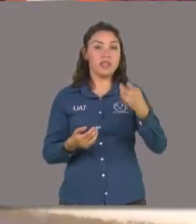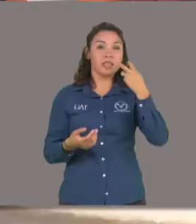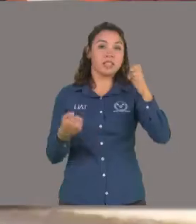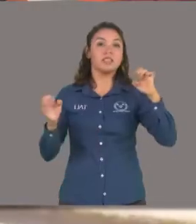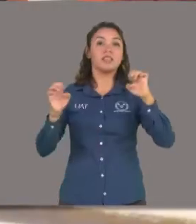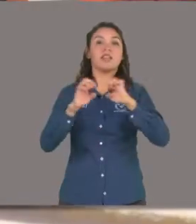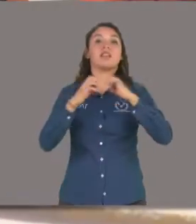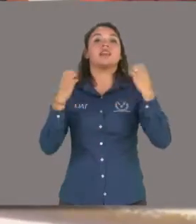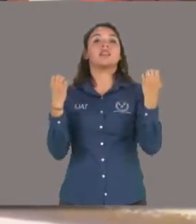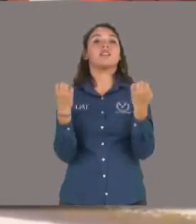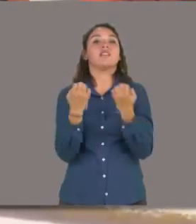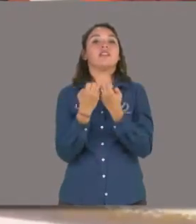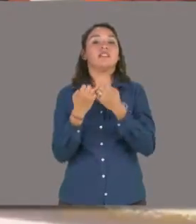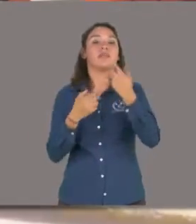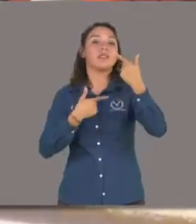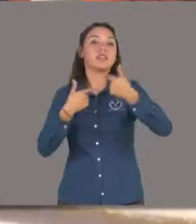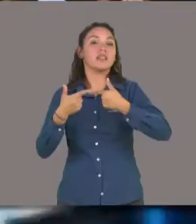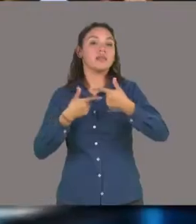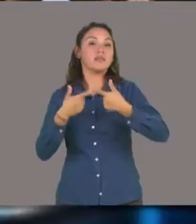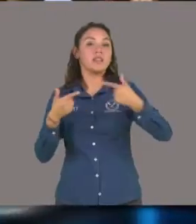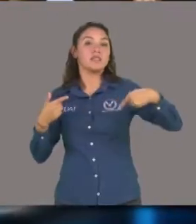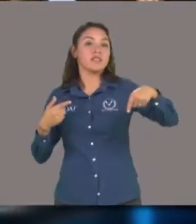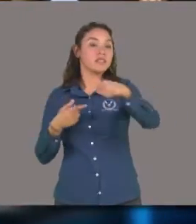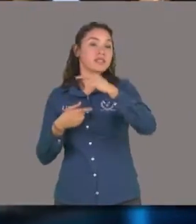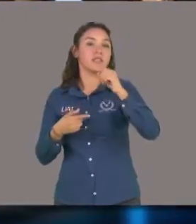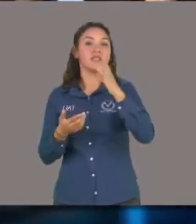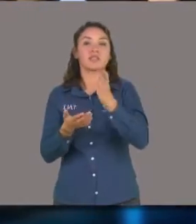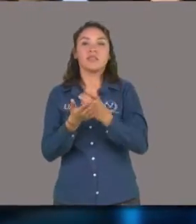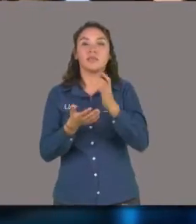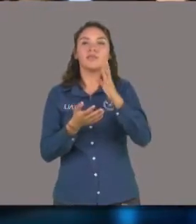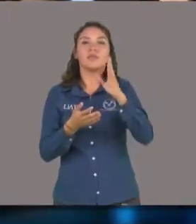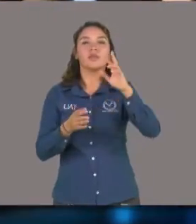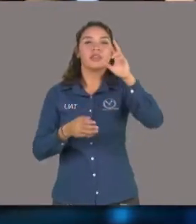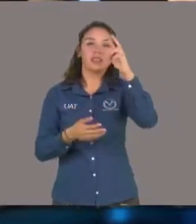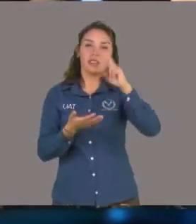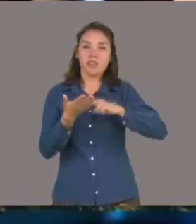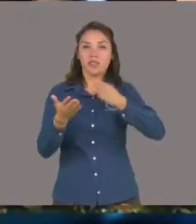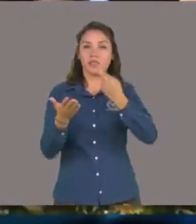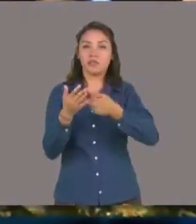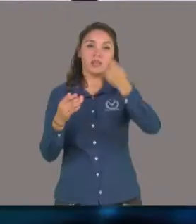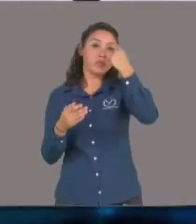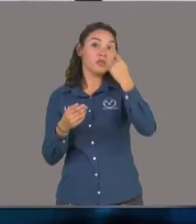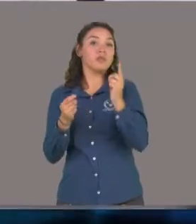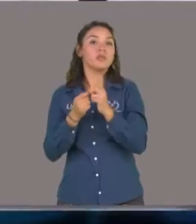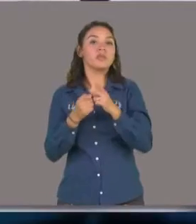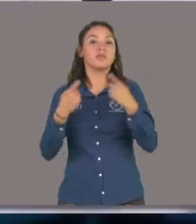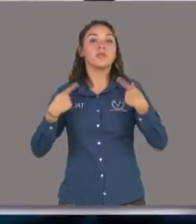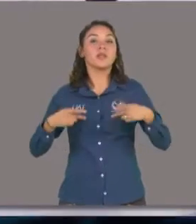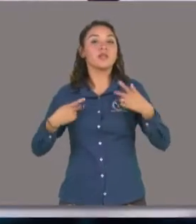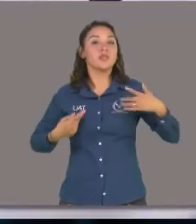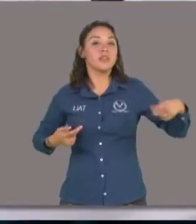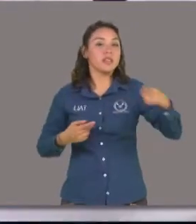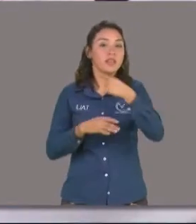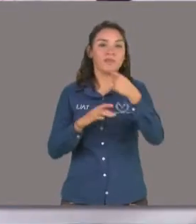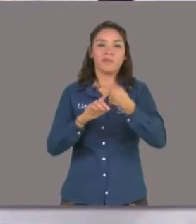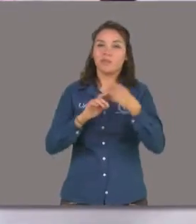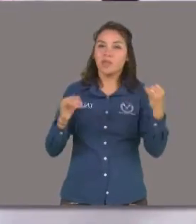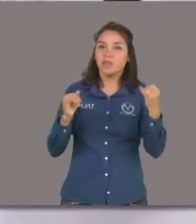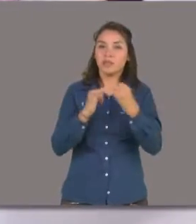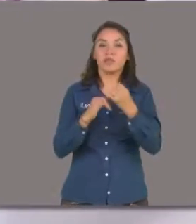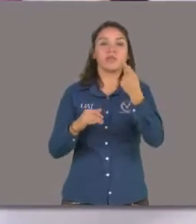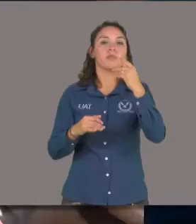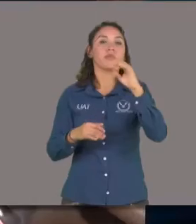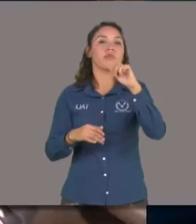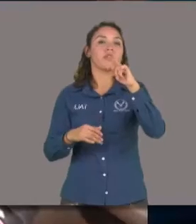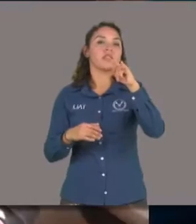El evento, que tuvo como sede principal el gimnasio multidisciplinario del campus Reynosa, donde además participaron como sedes las instalaciones del